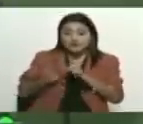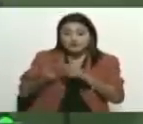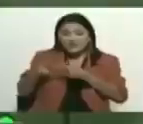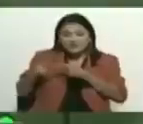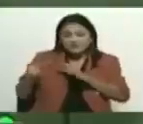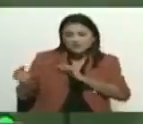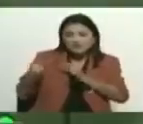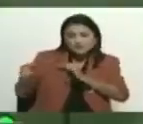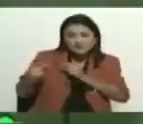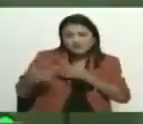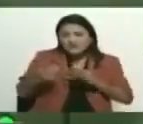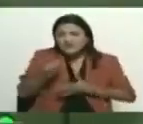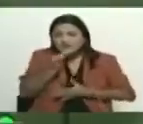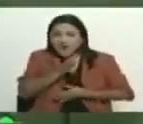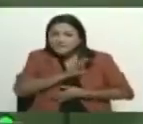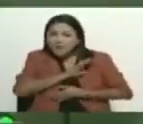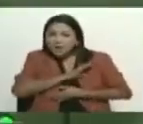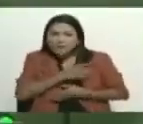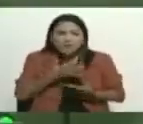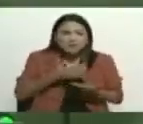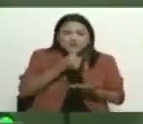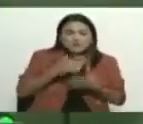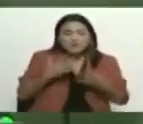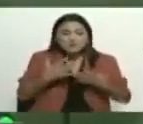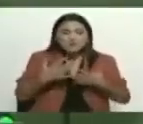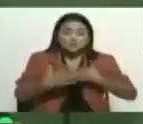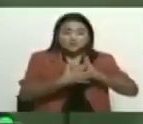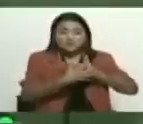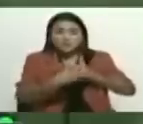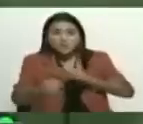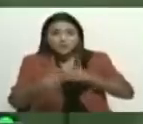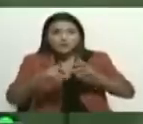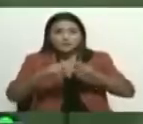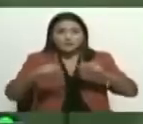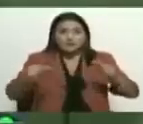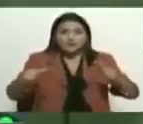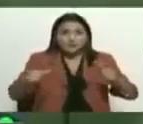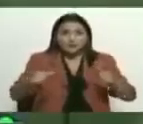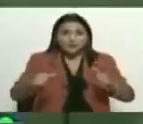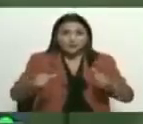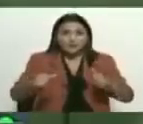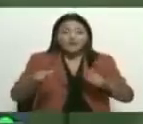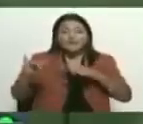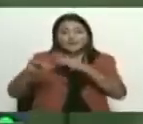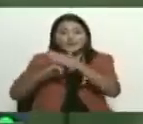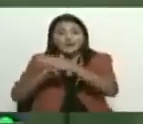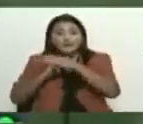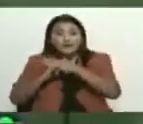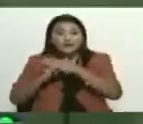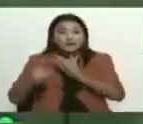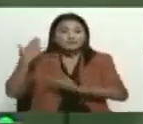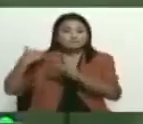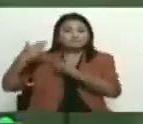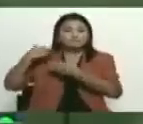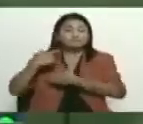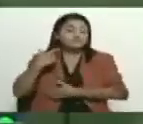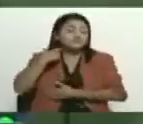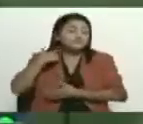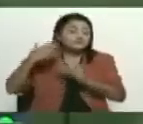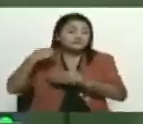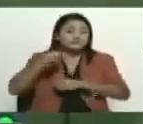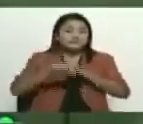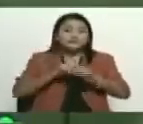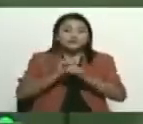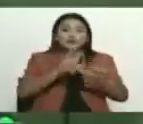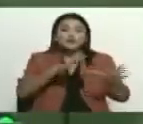controversia se encuentra en el despojo de nuestro territorio por parte del Imperio Británico en su momento de mayor violencia durante el